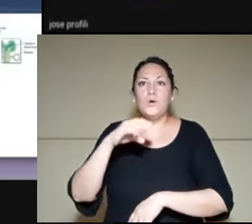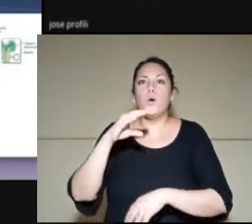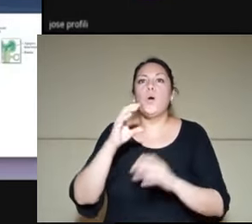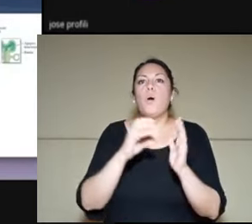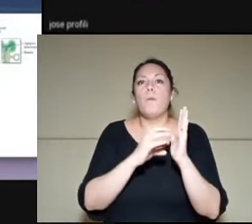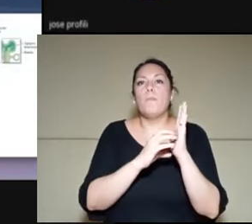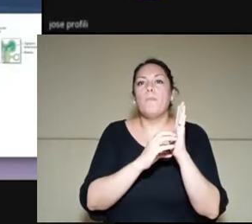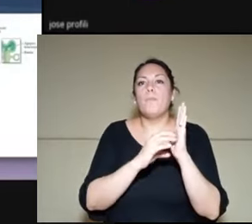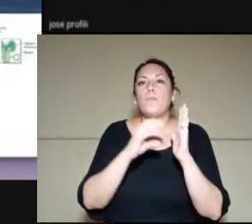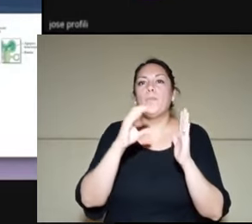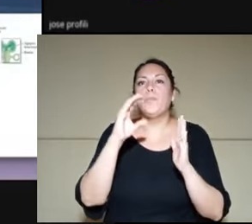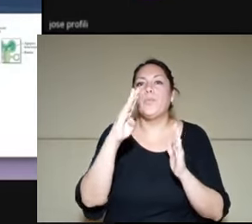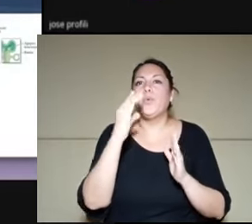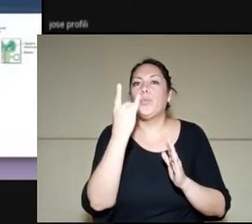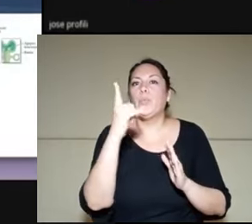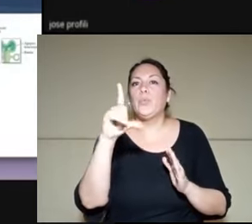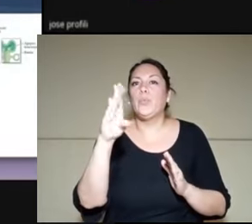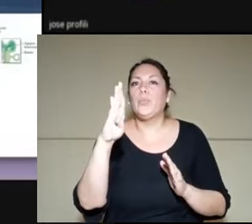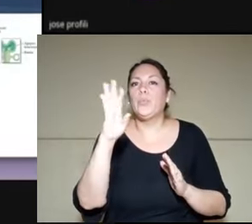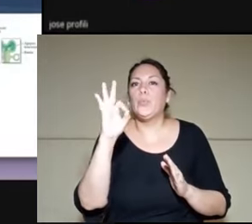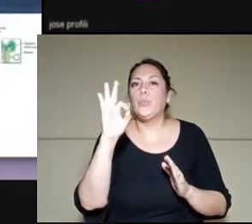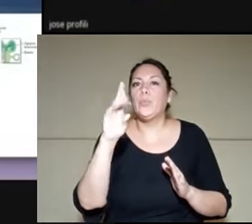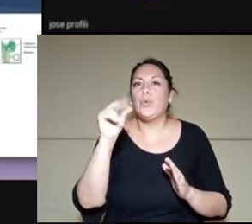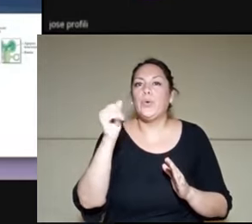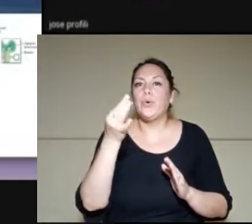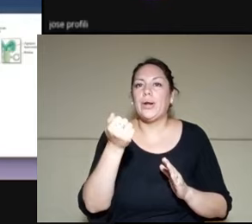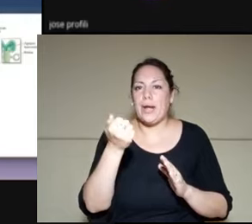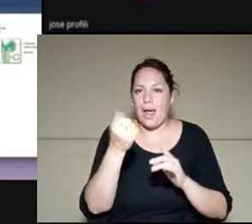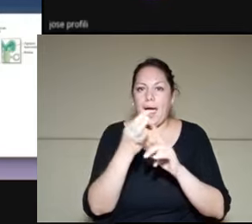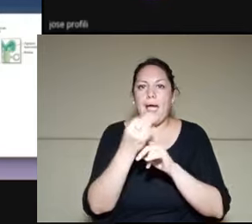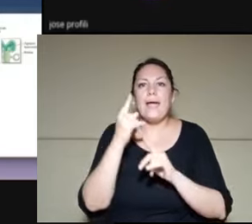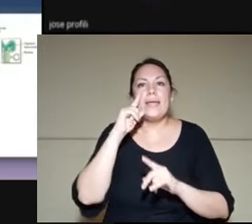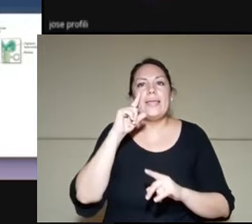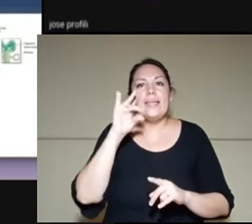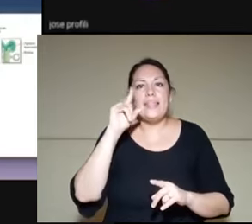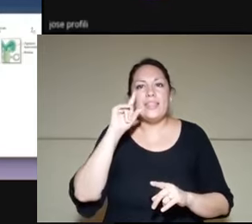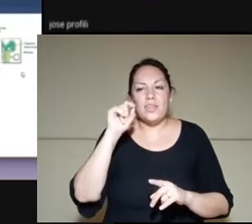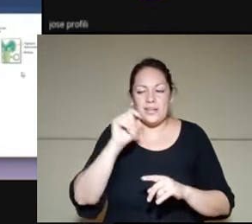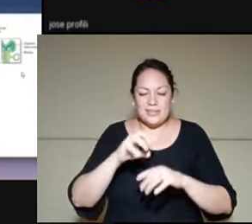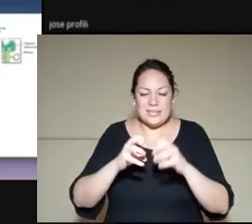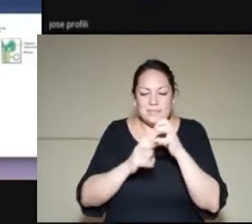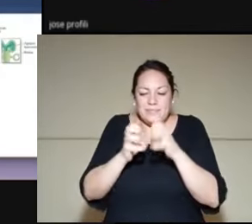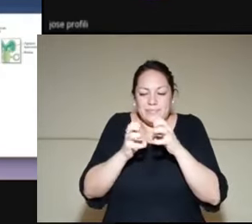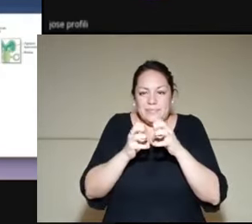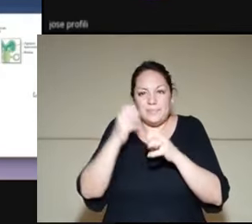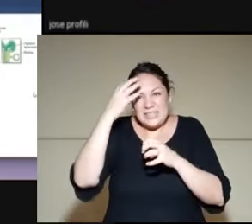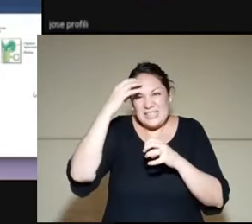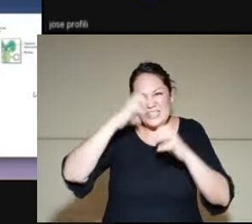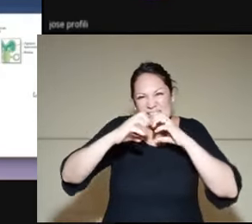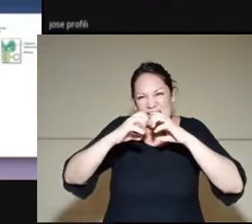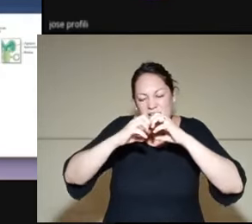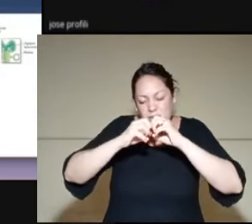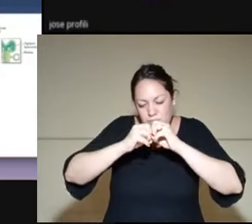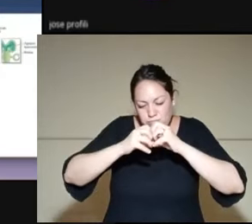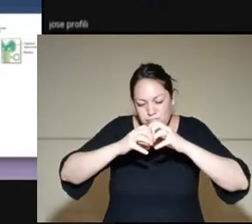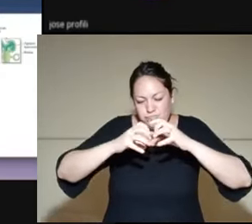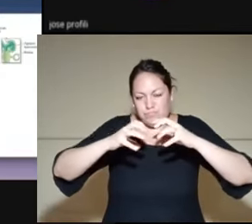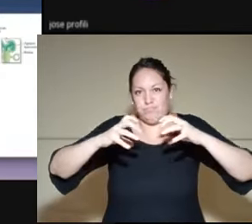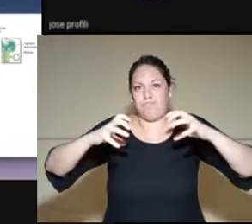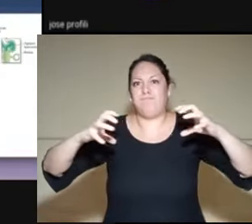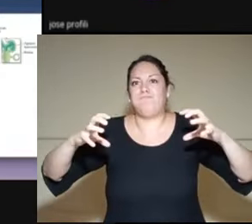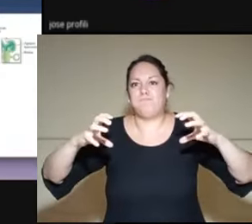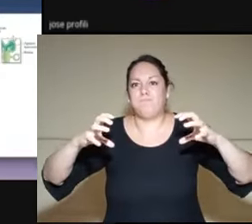bulbo raquídeo. Entonces, de esa manera tenemos conformado después el cerebro con el que el niño nace.